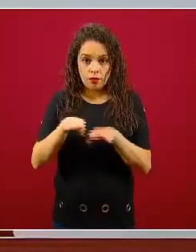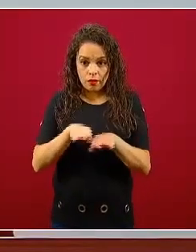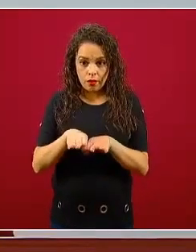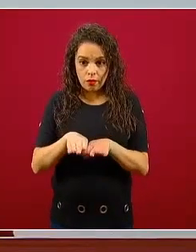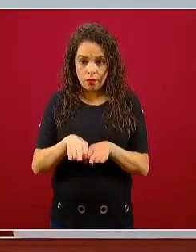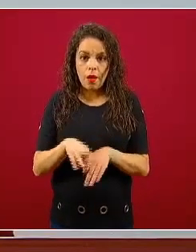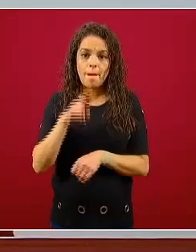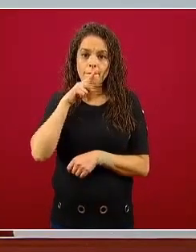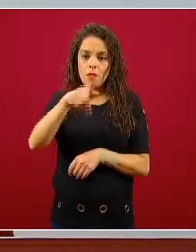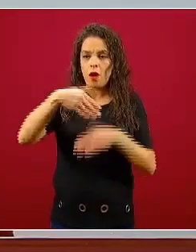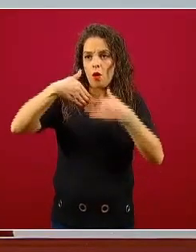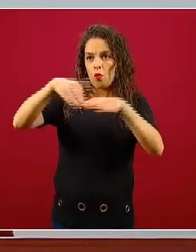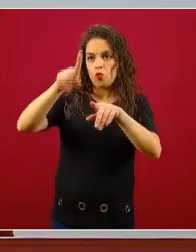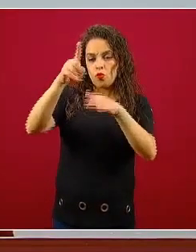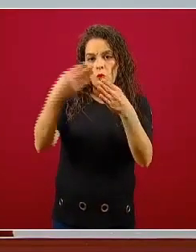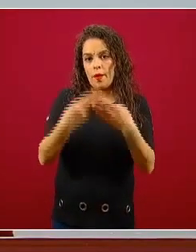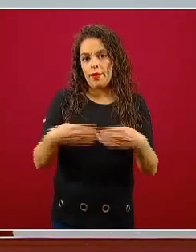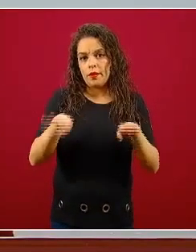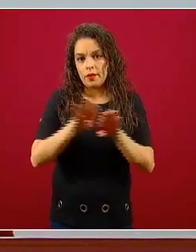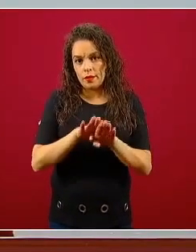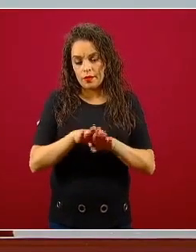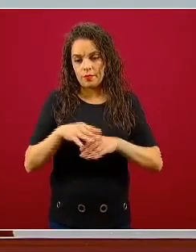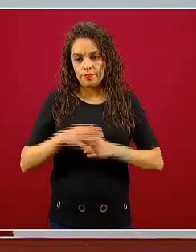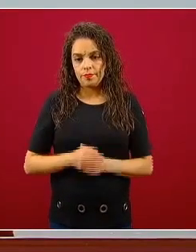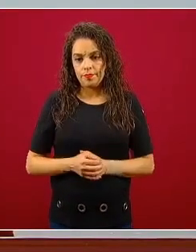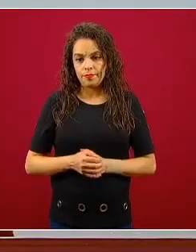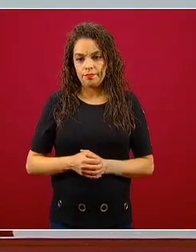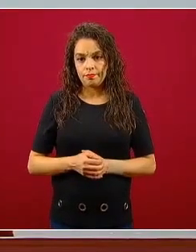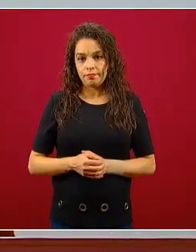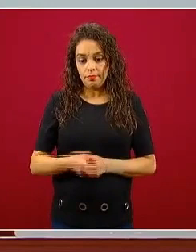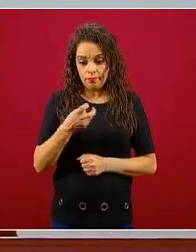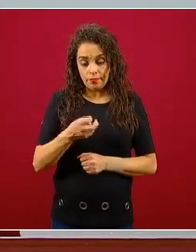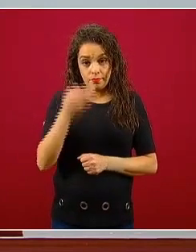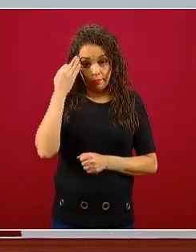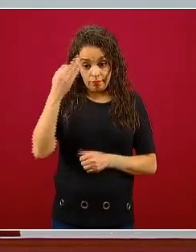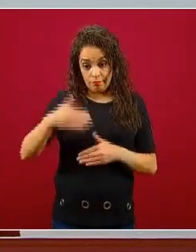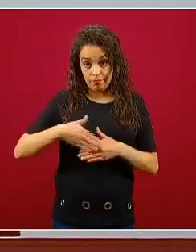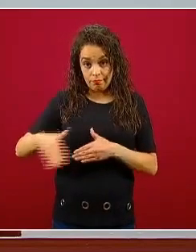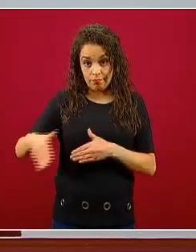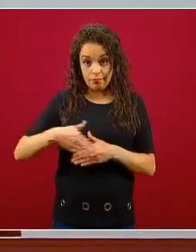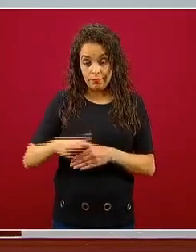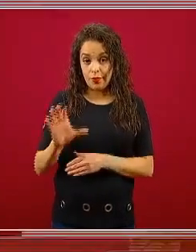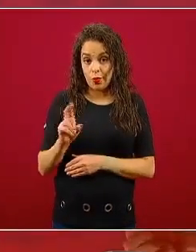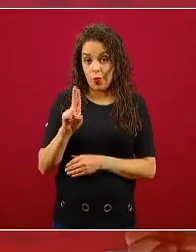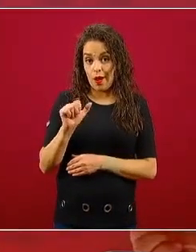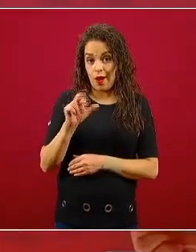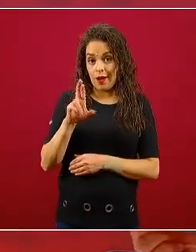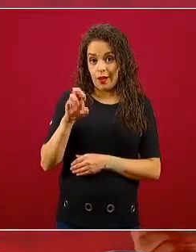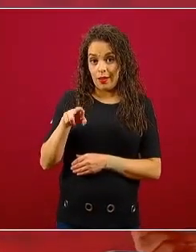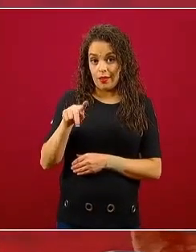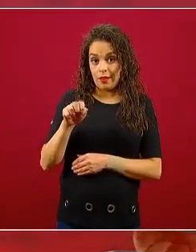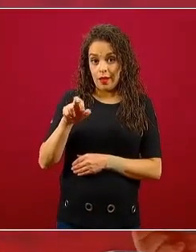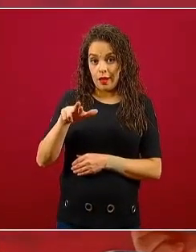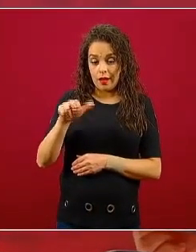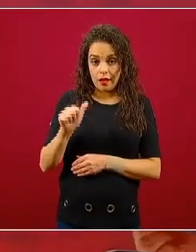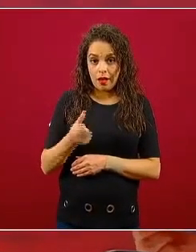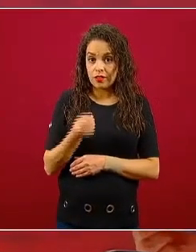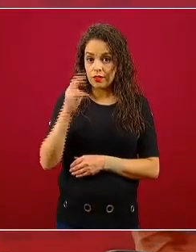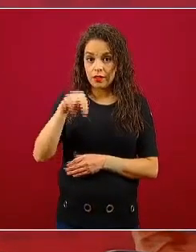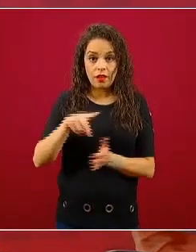hogares en una cuarentena sin derechos, especialmente el salario,